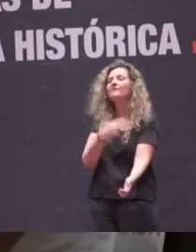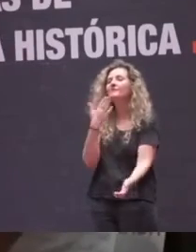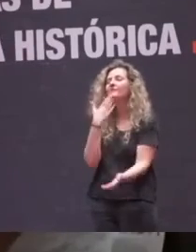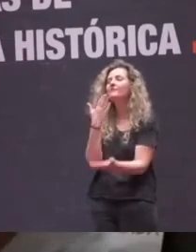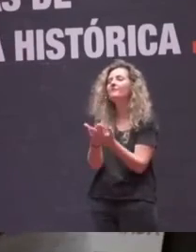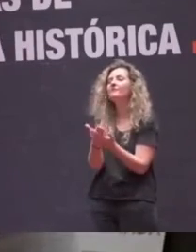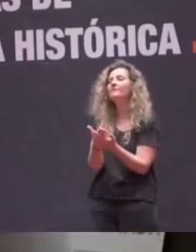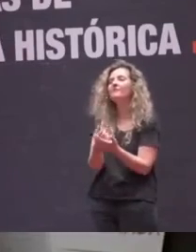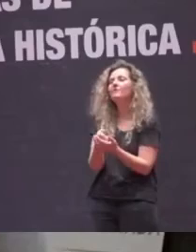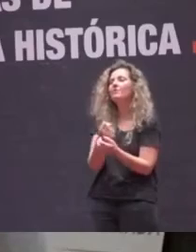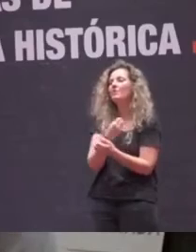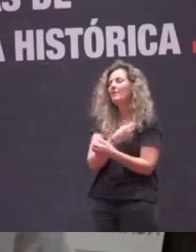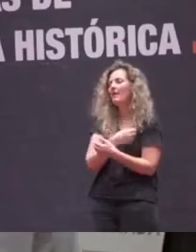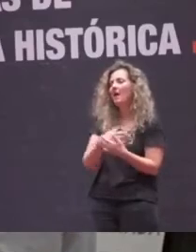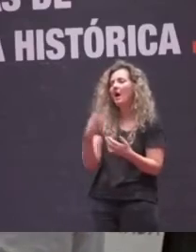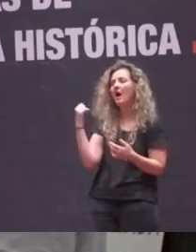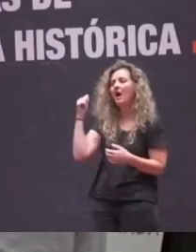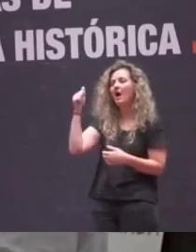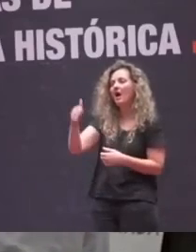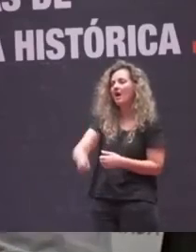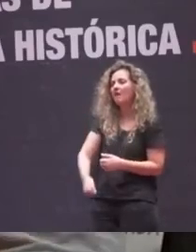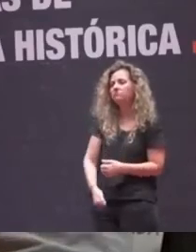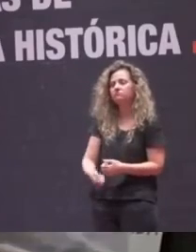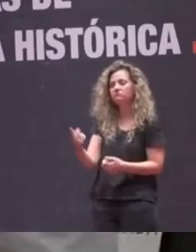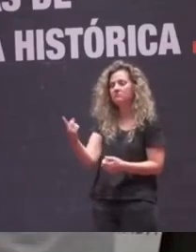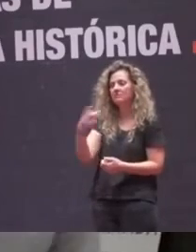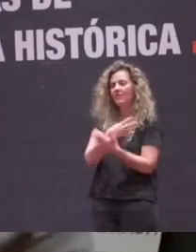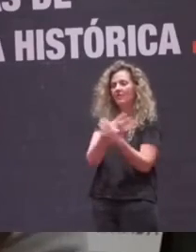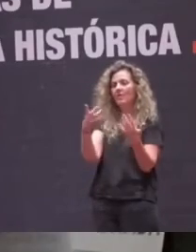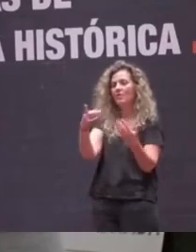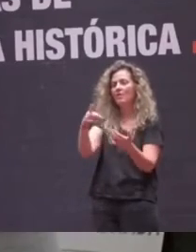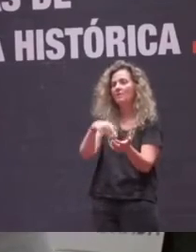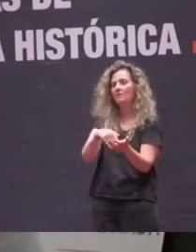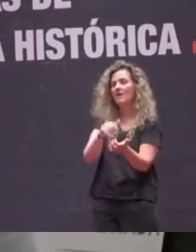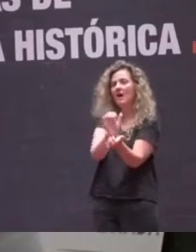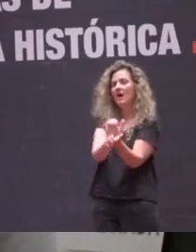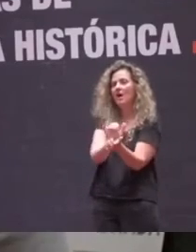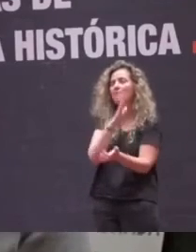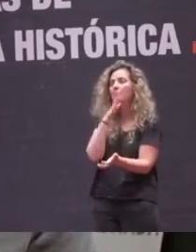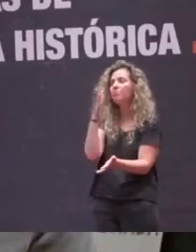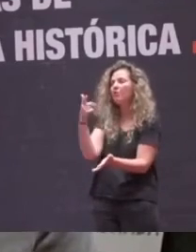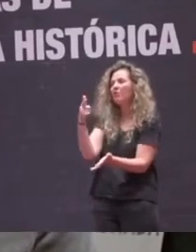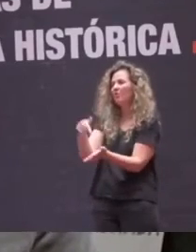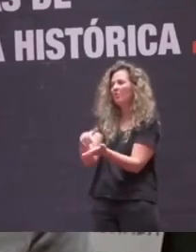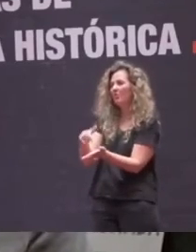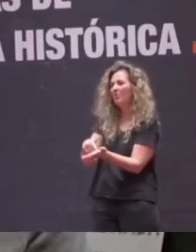piden non sei cantos centos de anos de cadea aos 19 de Meirás por unha reivindicación?